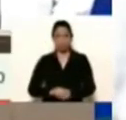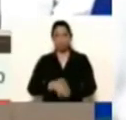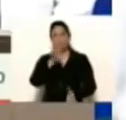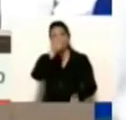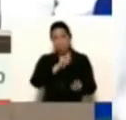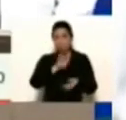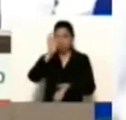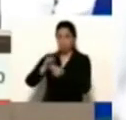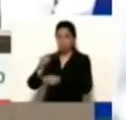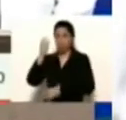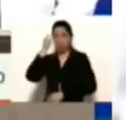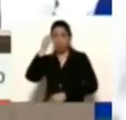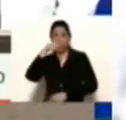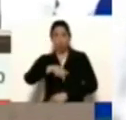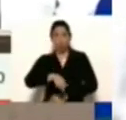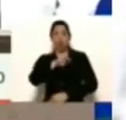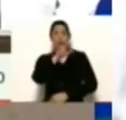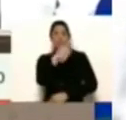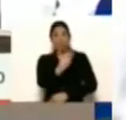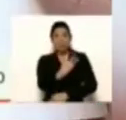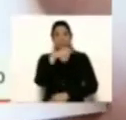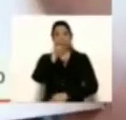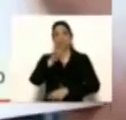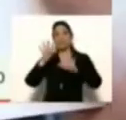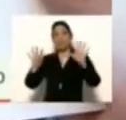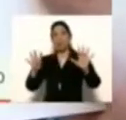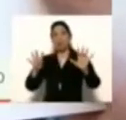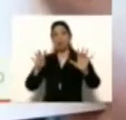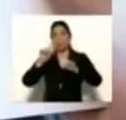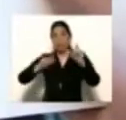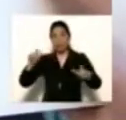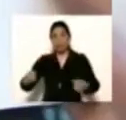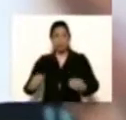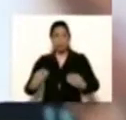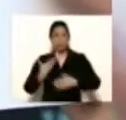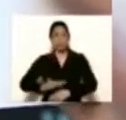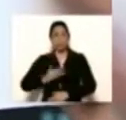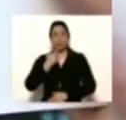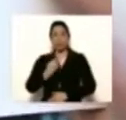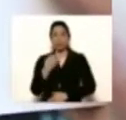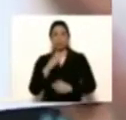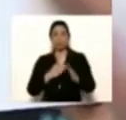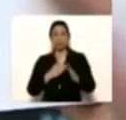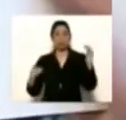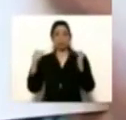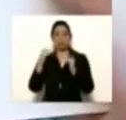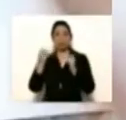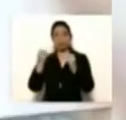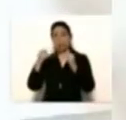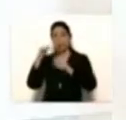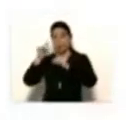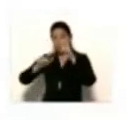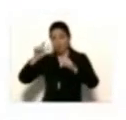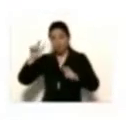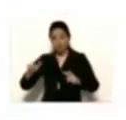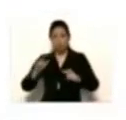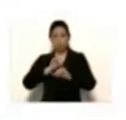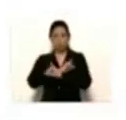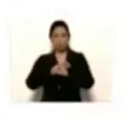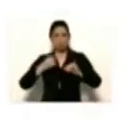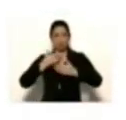al día de hoy tenemos 329 casos. Es importante señalar que ha aumentado el número de pacientes